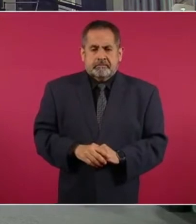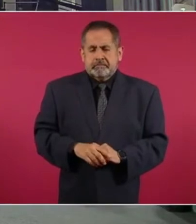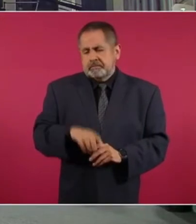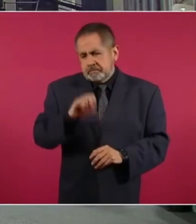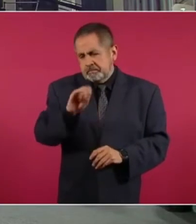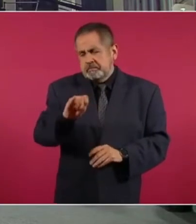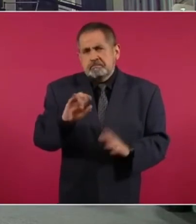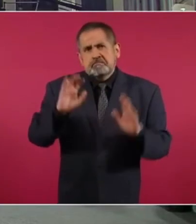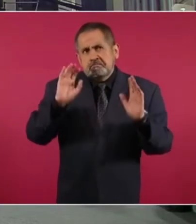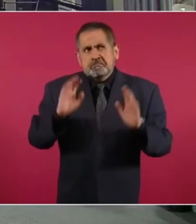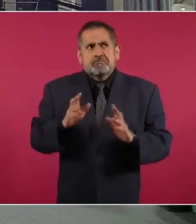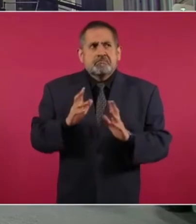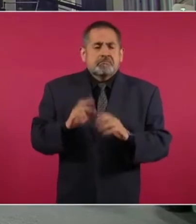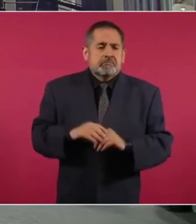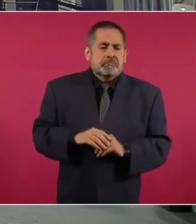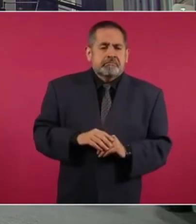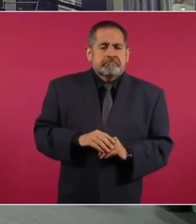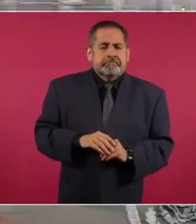sí, o